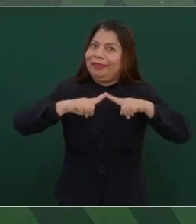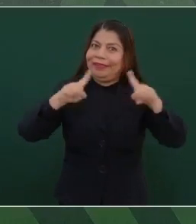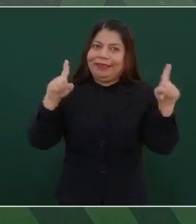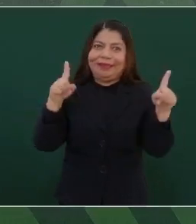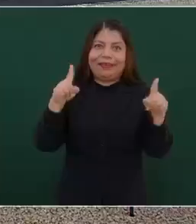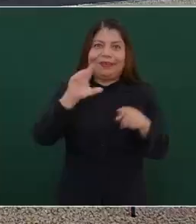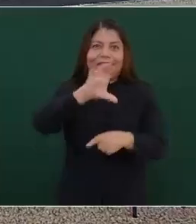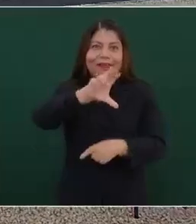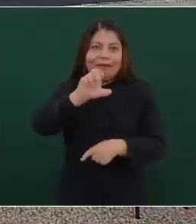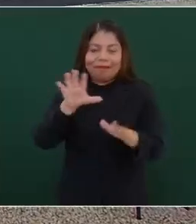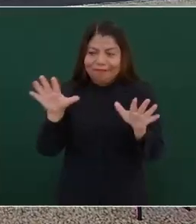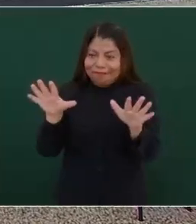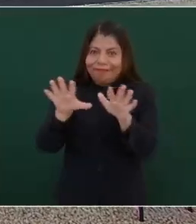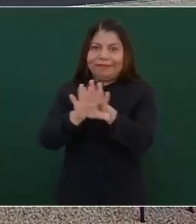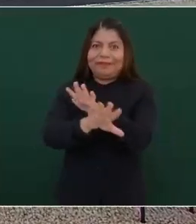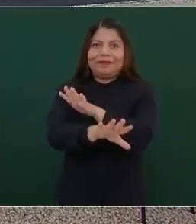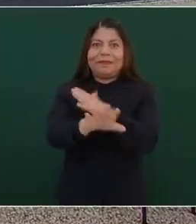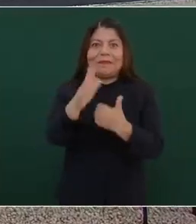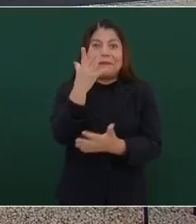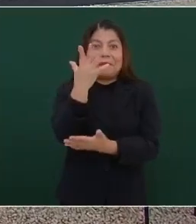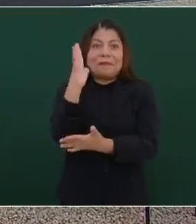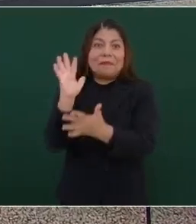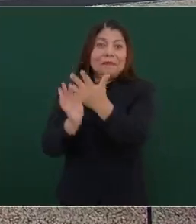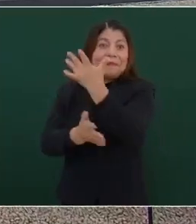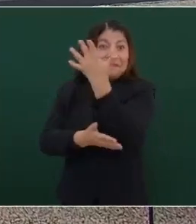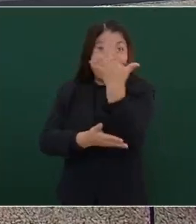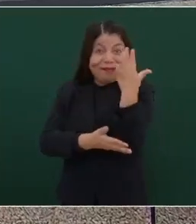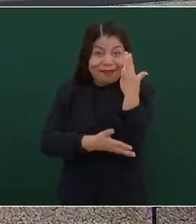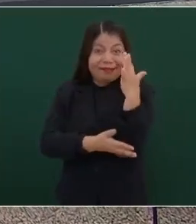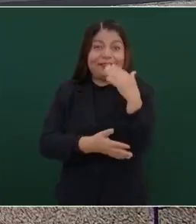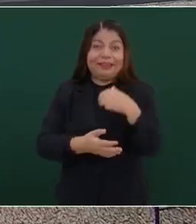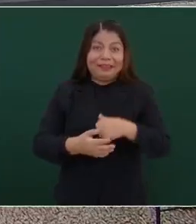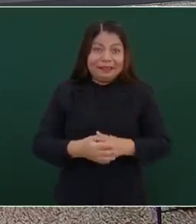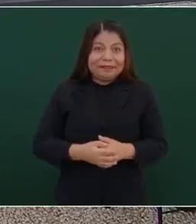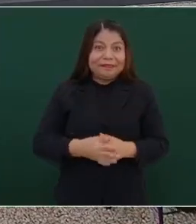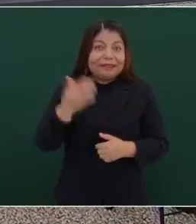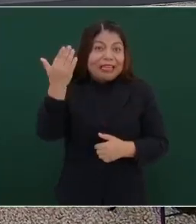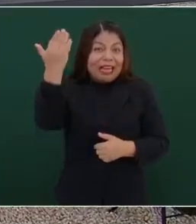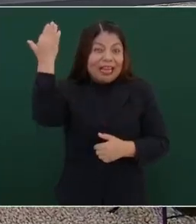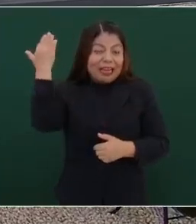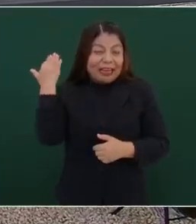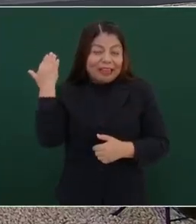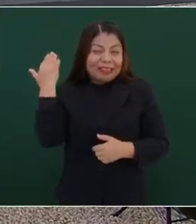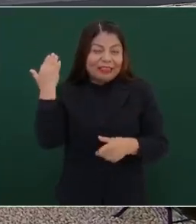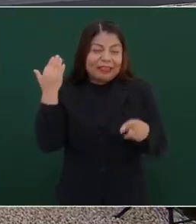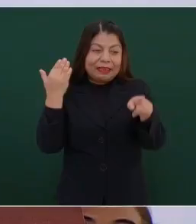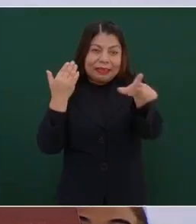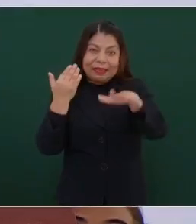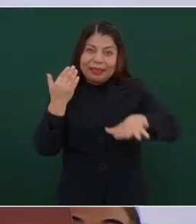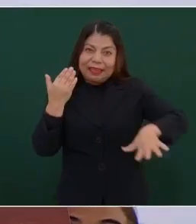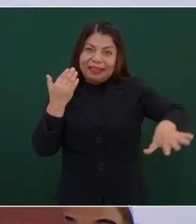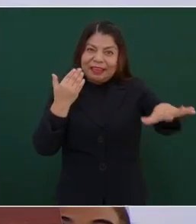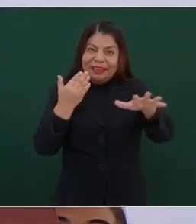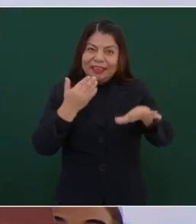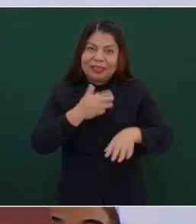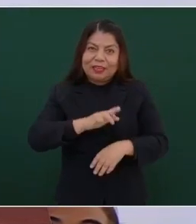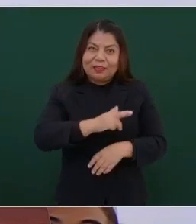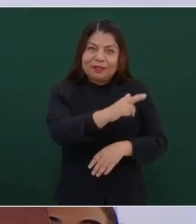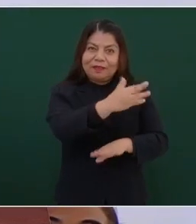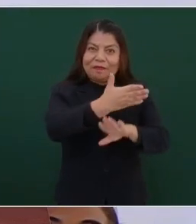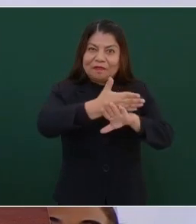mundo. Aquí estuvieron presos los dirigentes de las huelgas de Río Blanco.